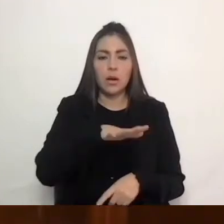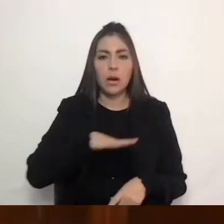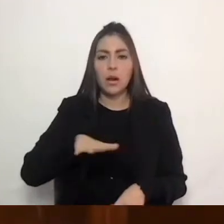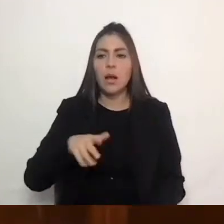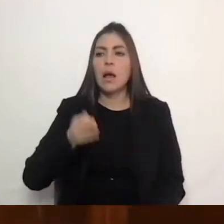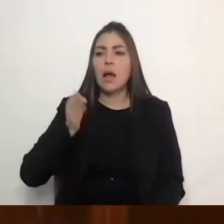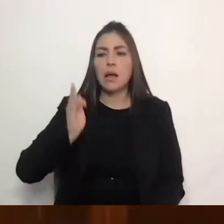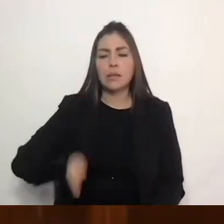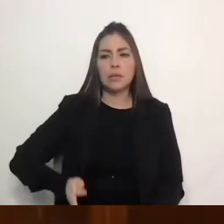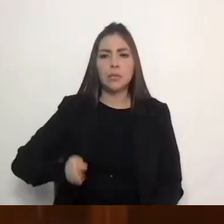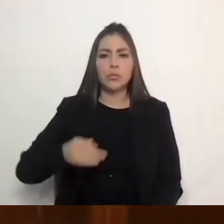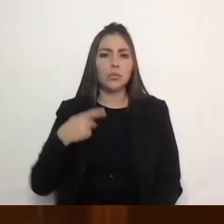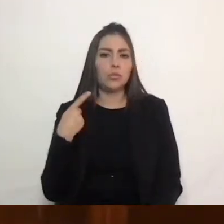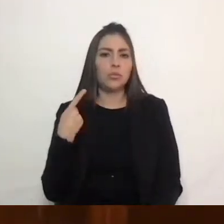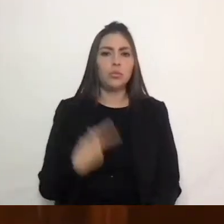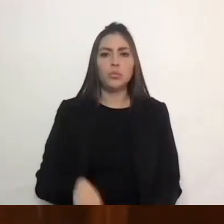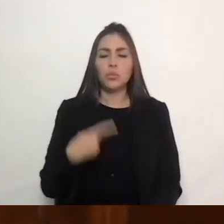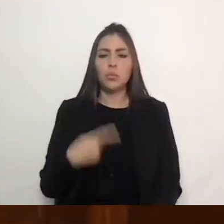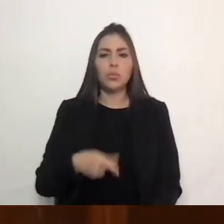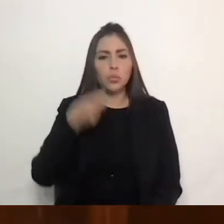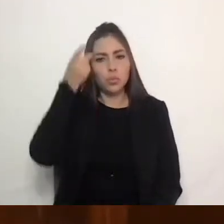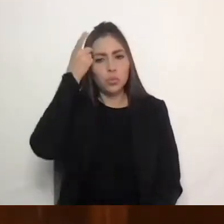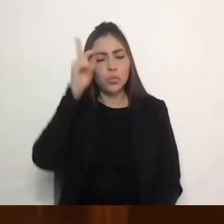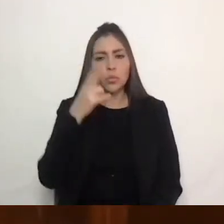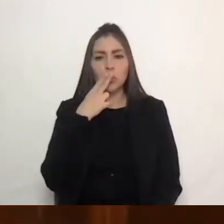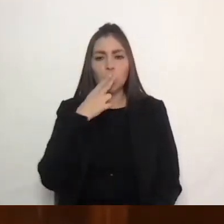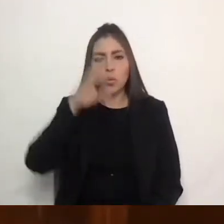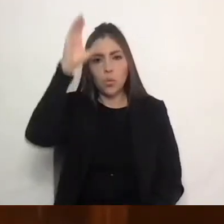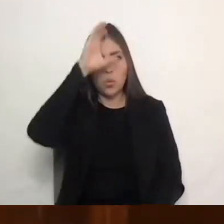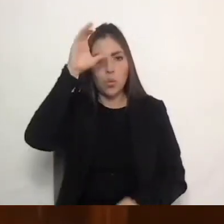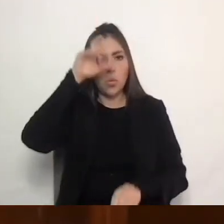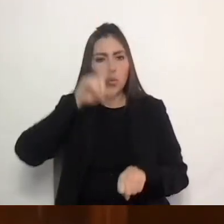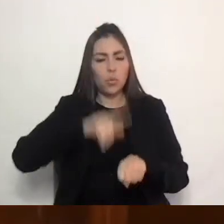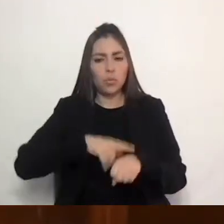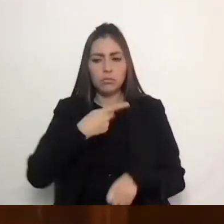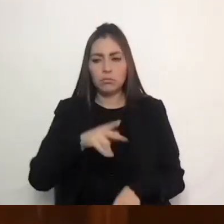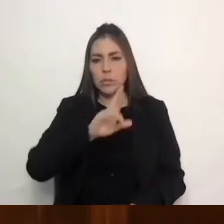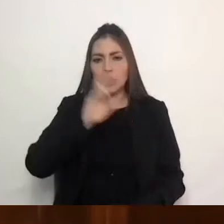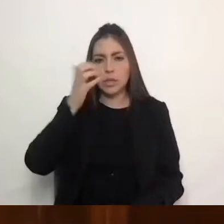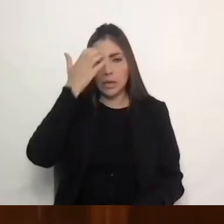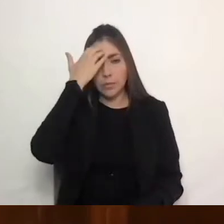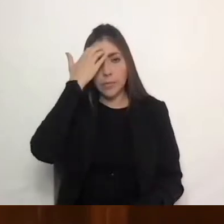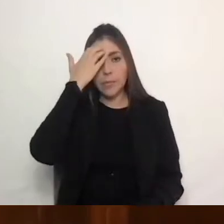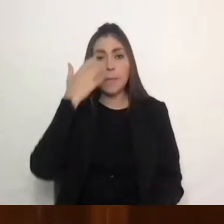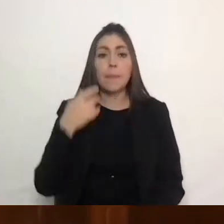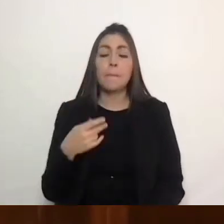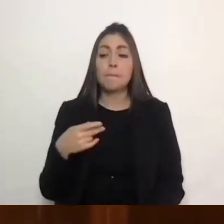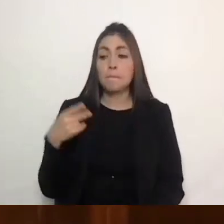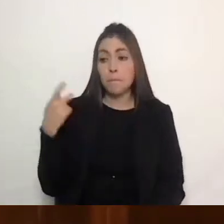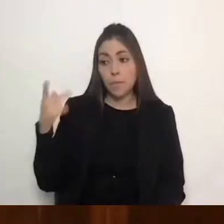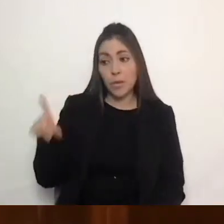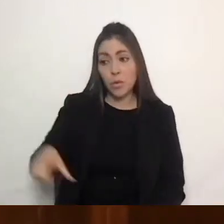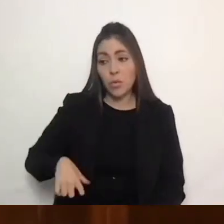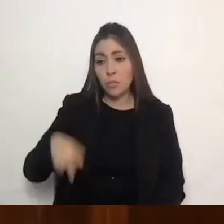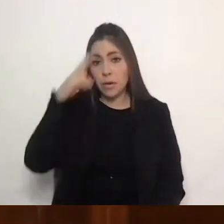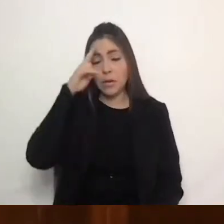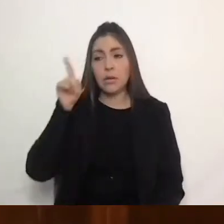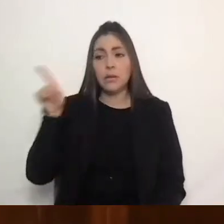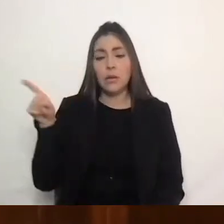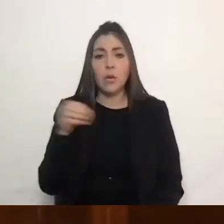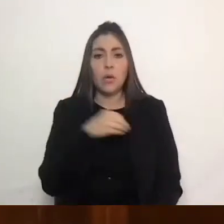como parte integrante de su patrimonio cultural, y obliga al Estado mexicano a adoptar las medidas de